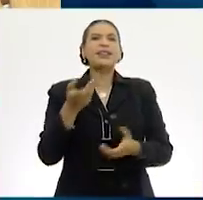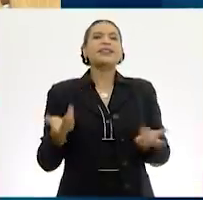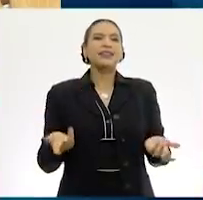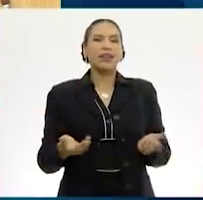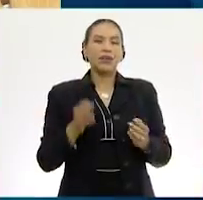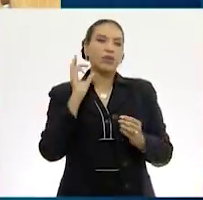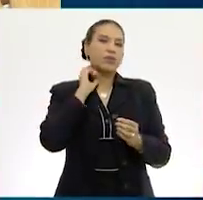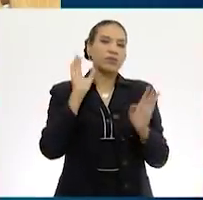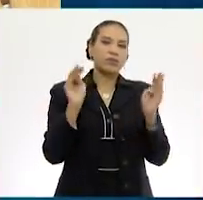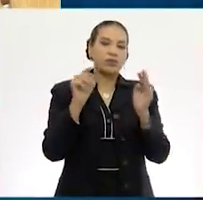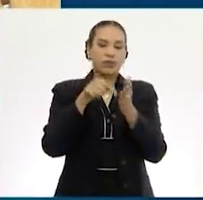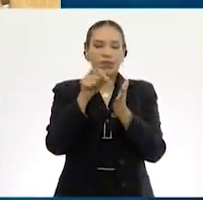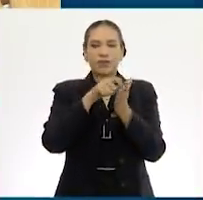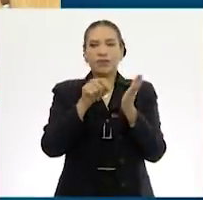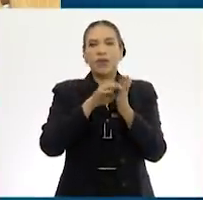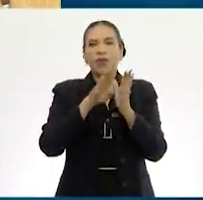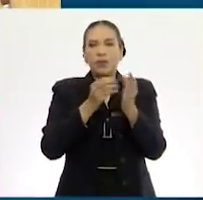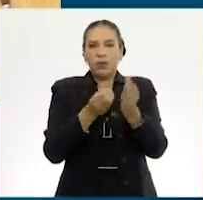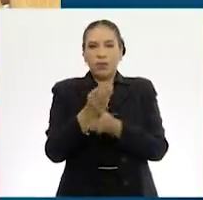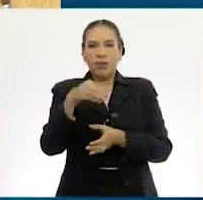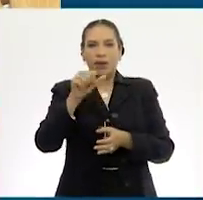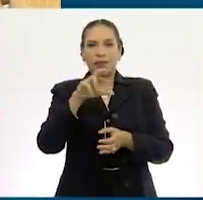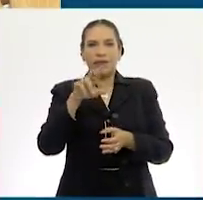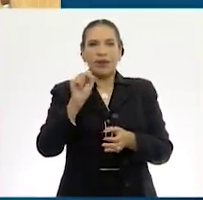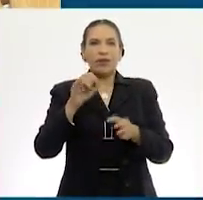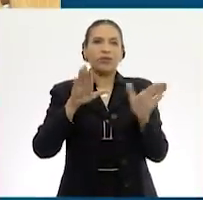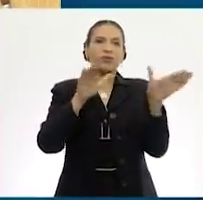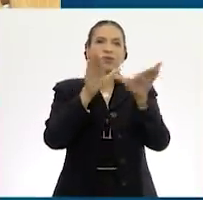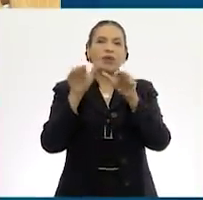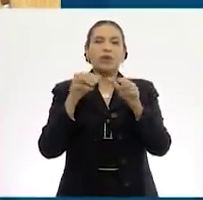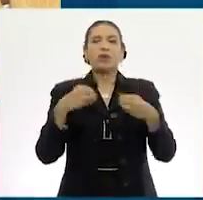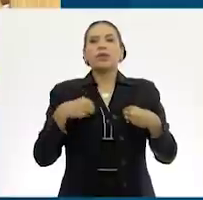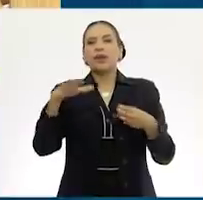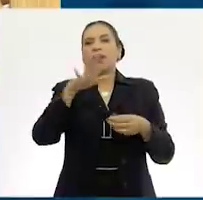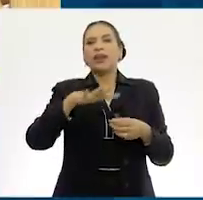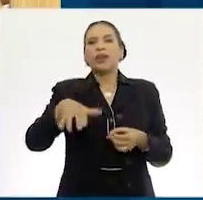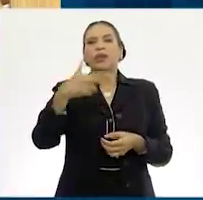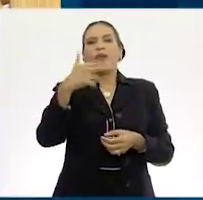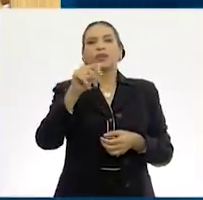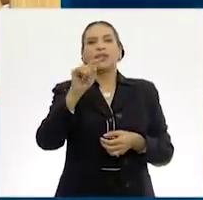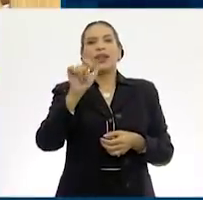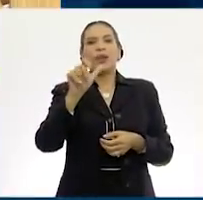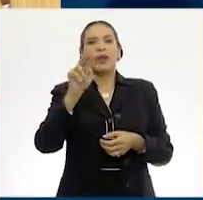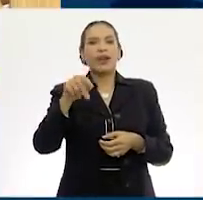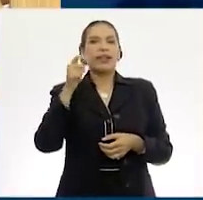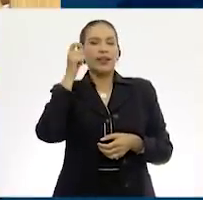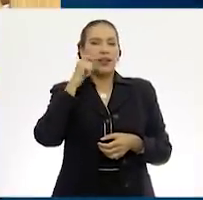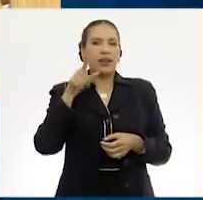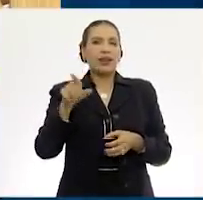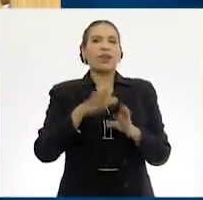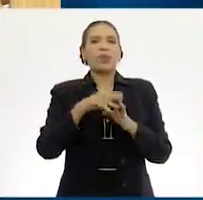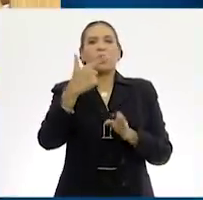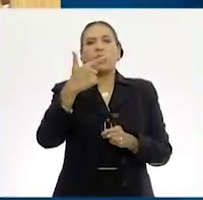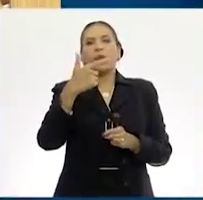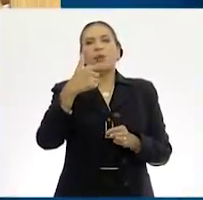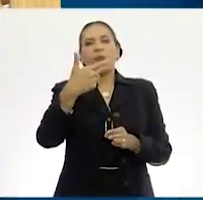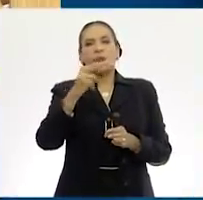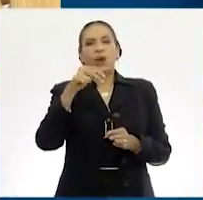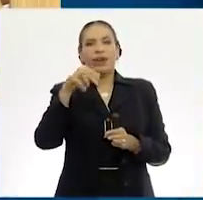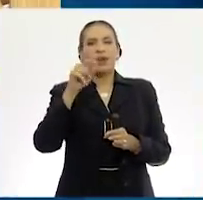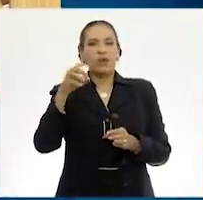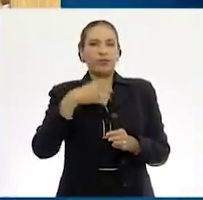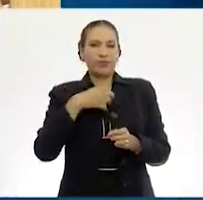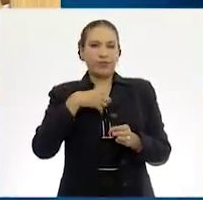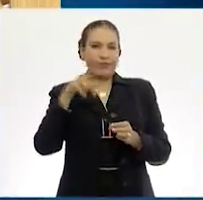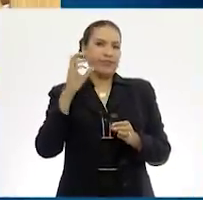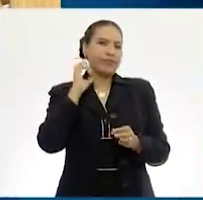los murciélagos son mamíferos voladores, viven en grutas como en las de Juxtlahuaca, en Guerrero. El guano es el excremento de los murciélagos y